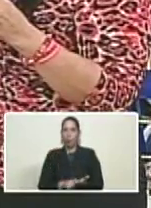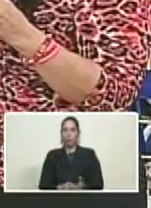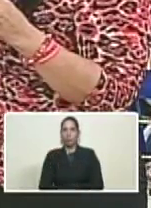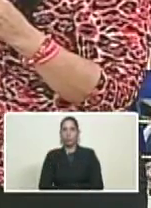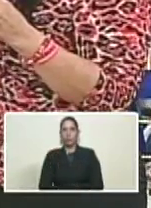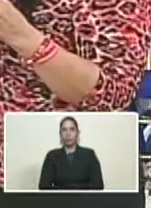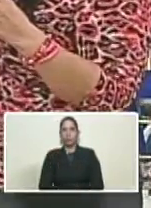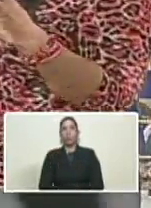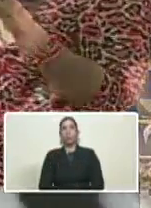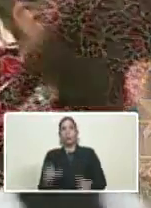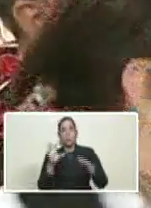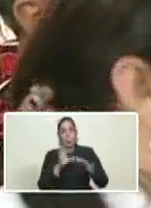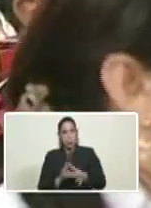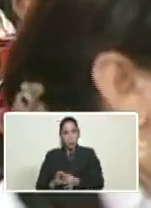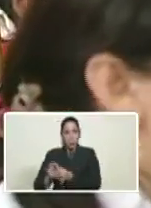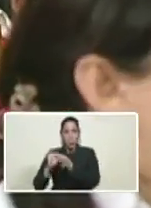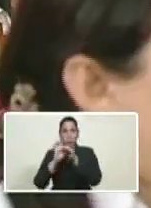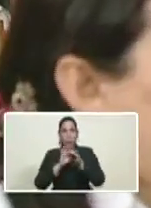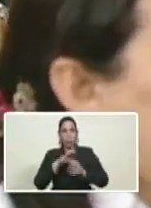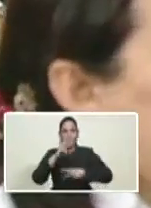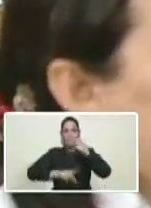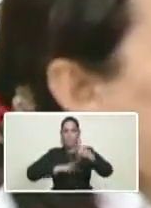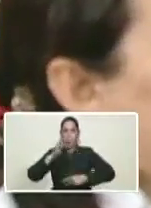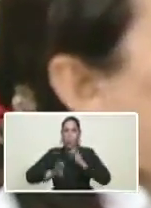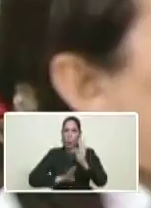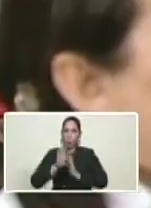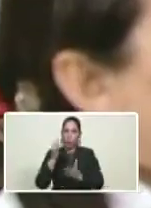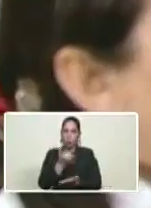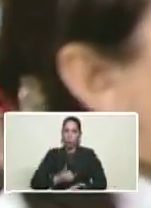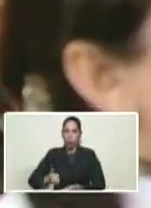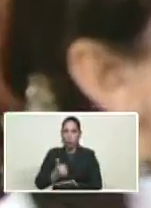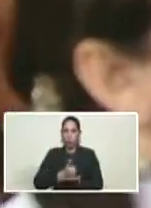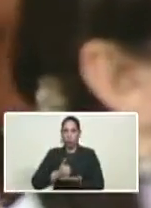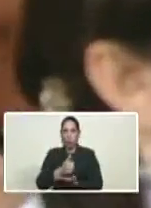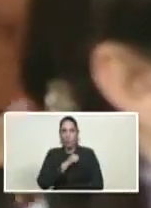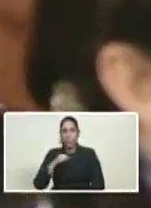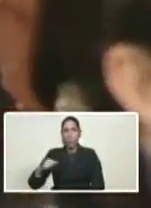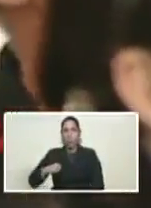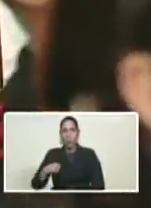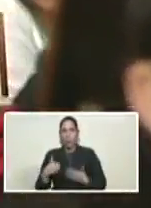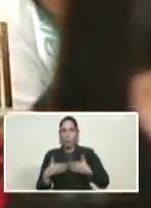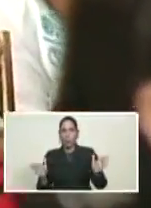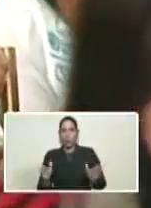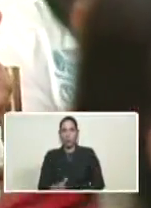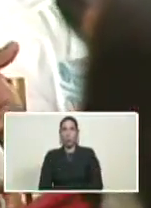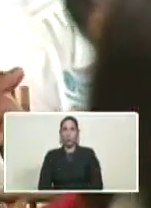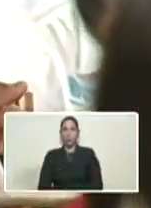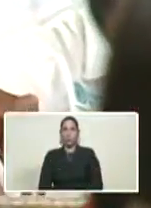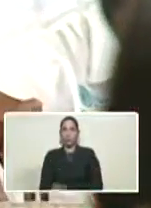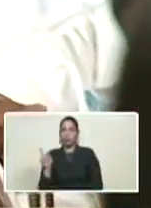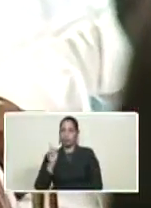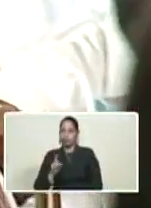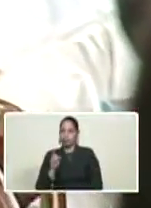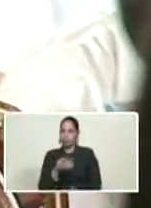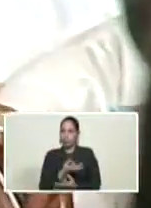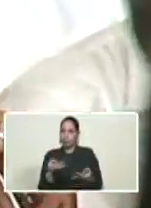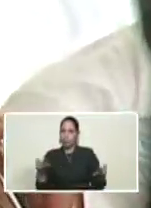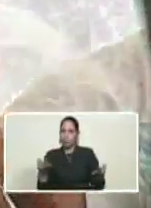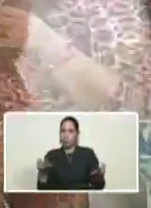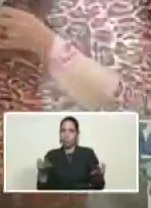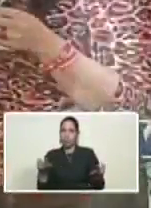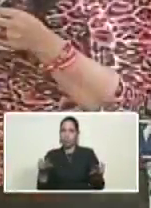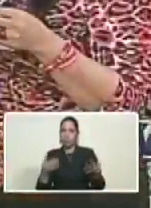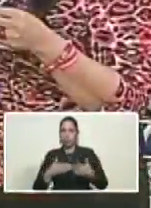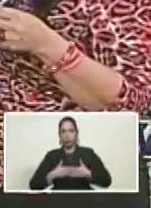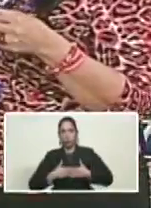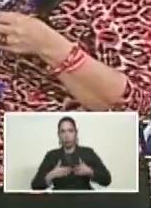la producción del sector farmacéutico público y privado para obtener necesidades reales de disponibilidad